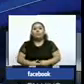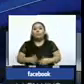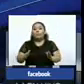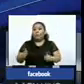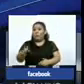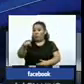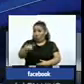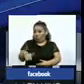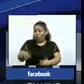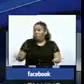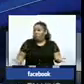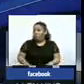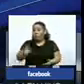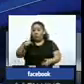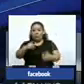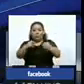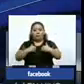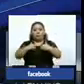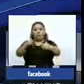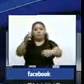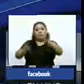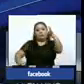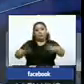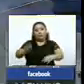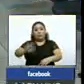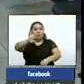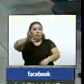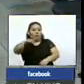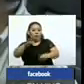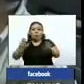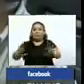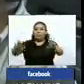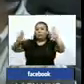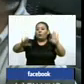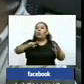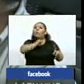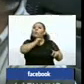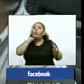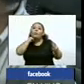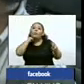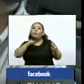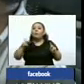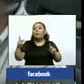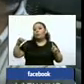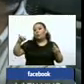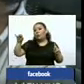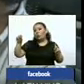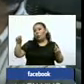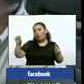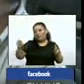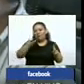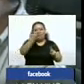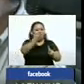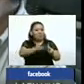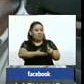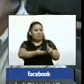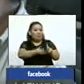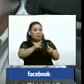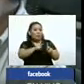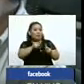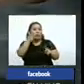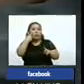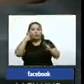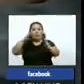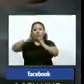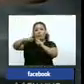Y para hoy estaba programada la audiencia en el Tribunal Quinto de Sentencia contra el sacerdote José Venancio Boror de la